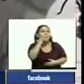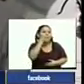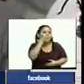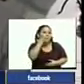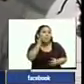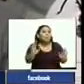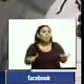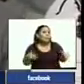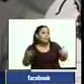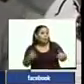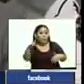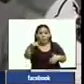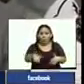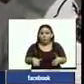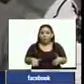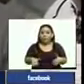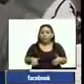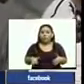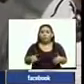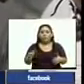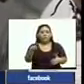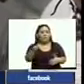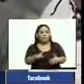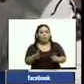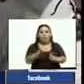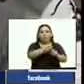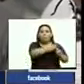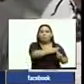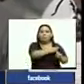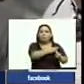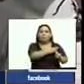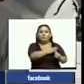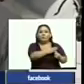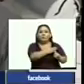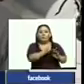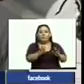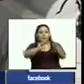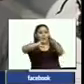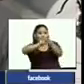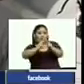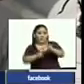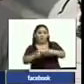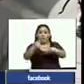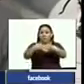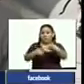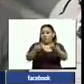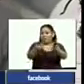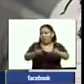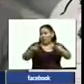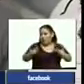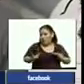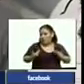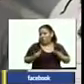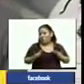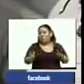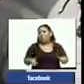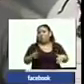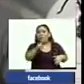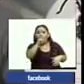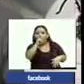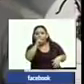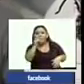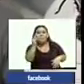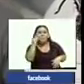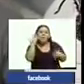ya que hoy por hoy contamos, estamos excluidos. Las reformas incluyen derechos a todos los beneficios cuando nuestros padres